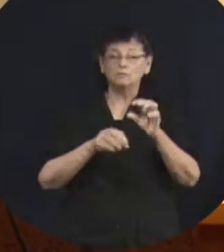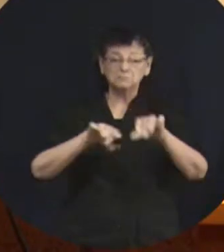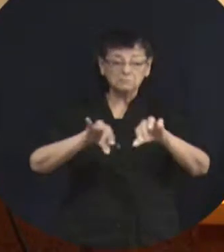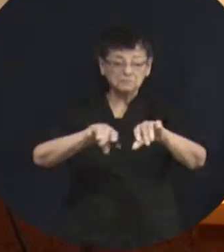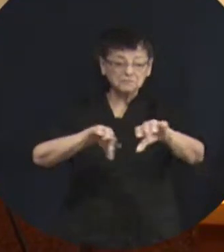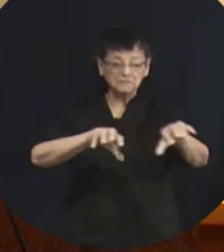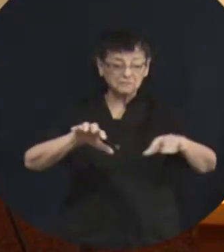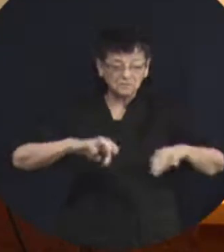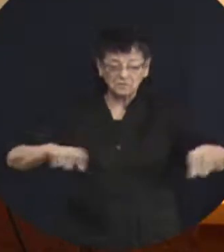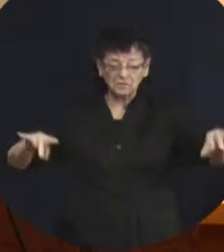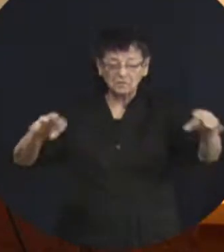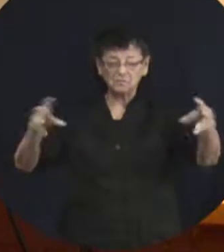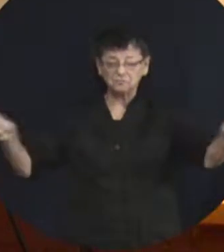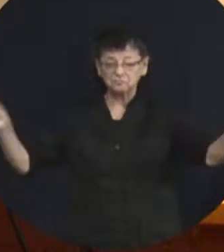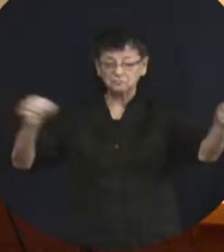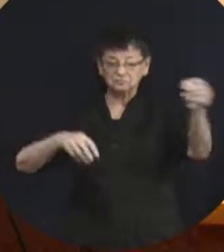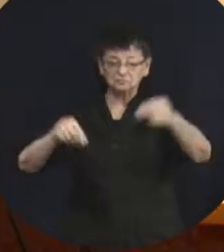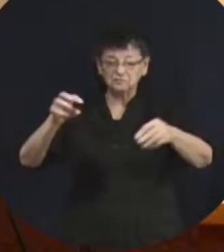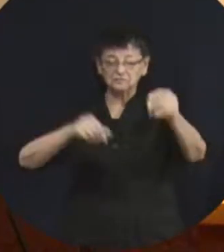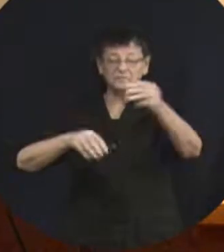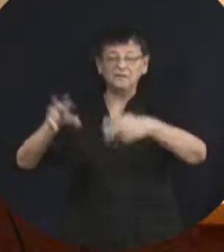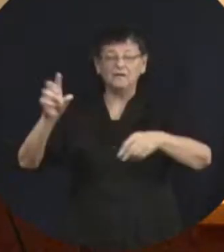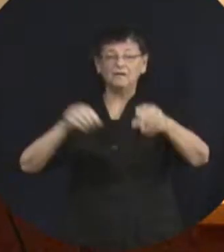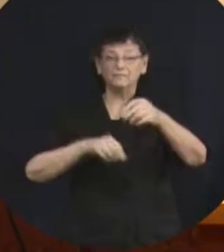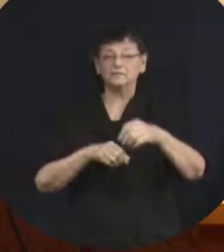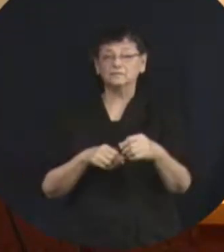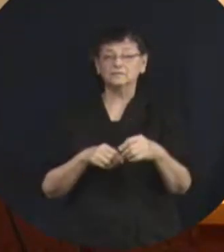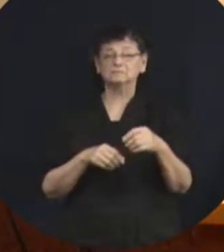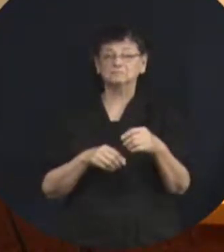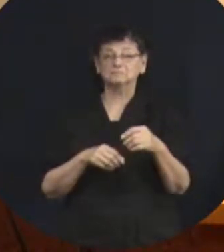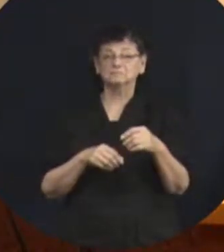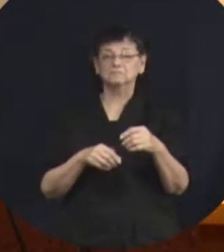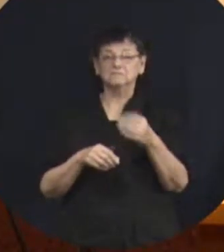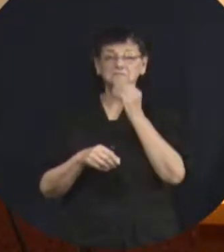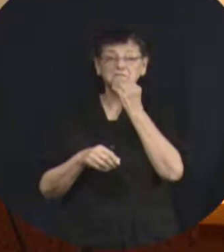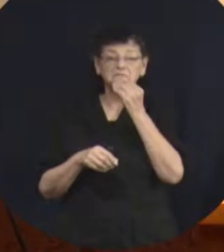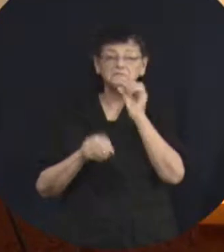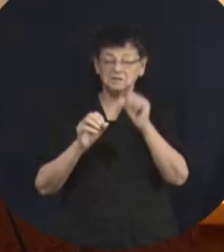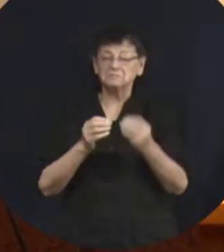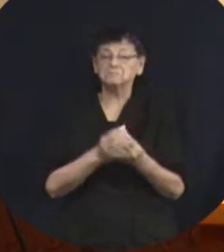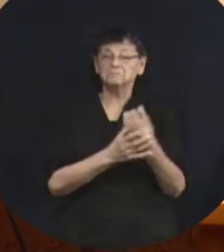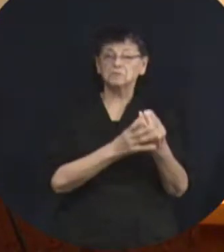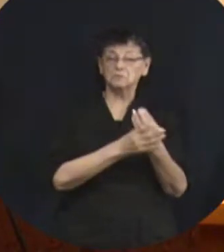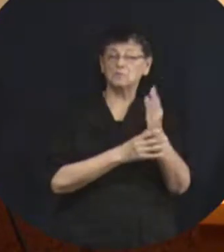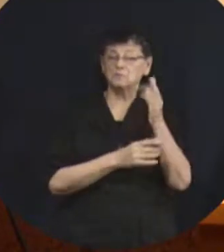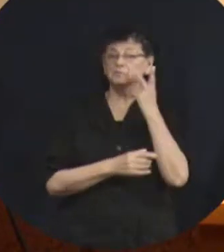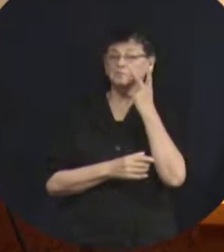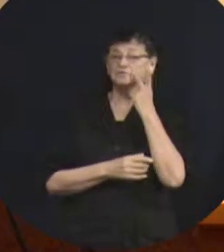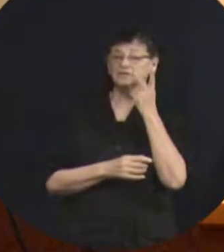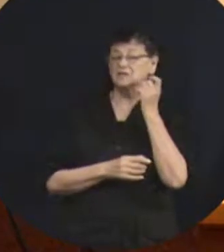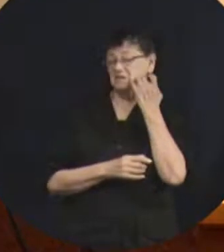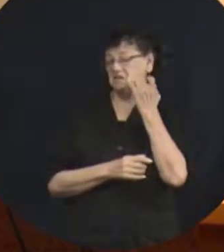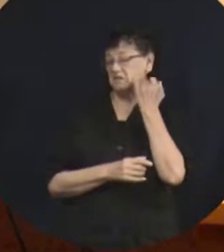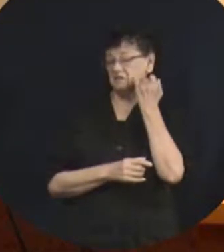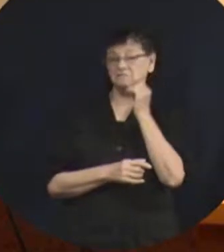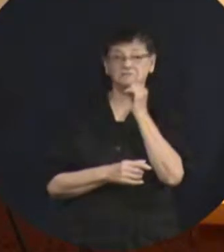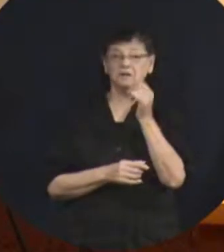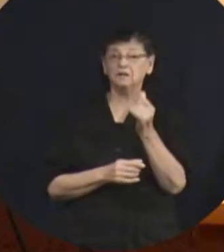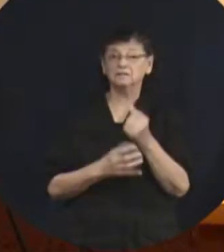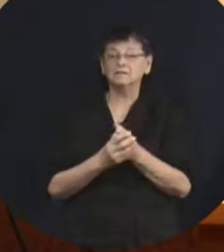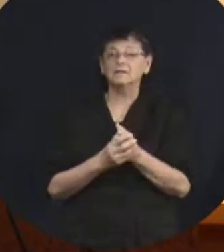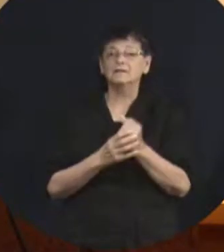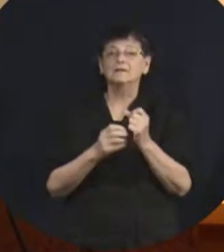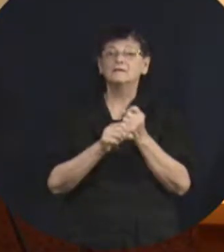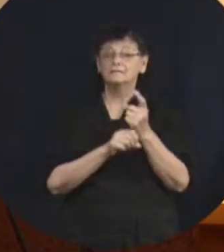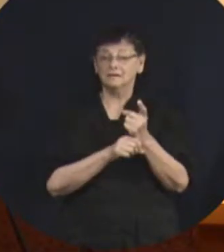la tierra alrededor y a echarle abono, para ver si da fruto. Si no,